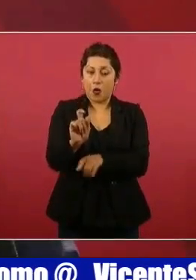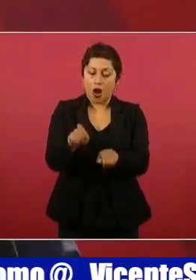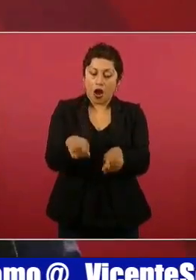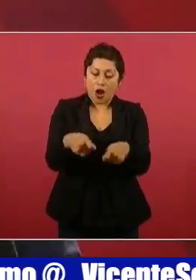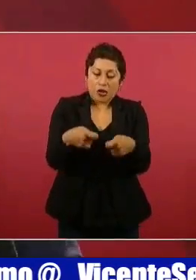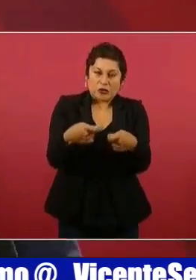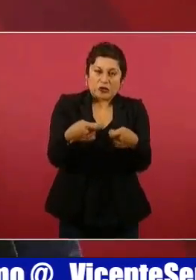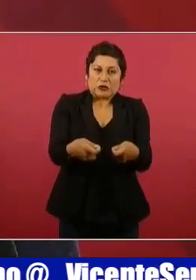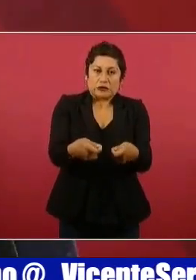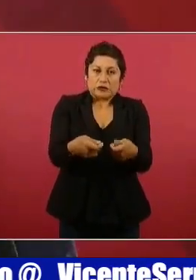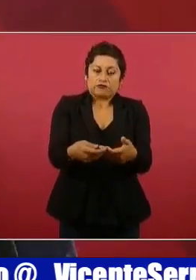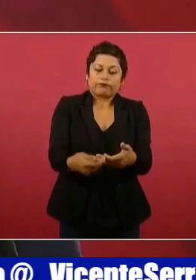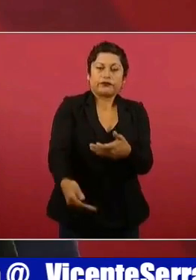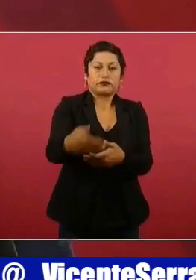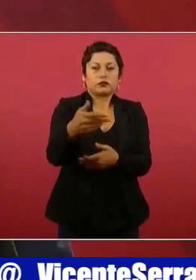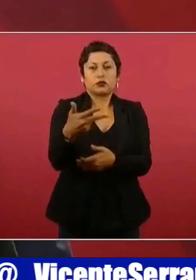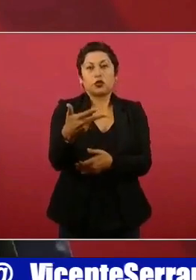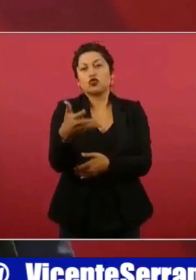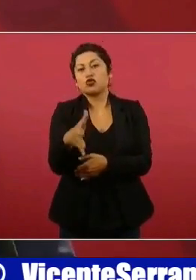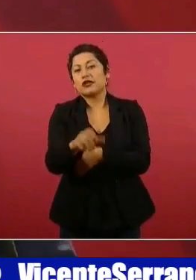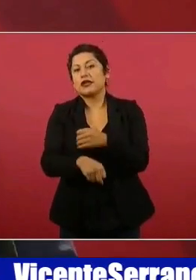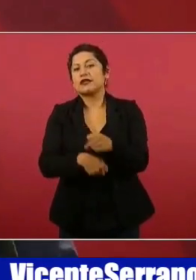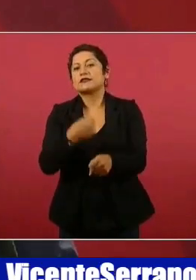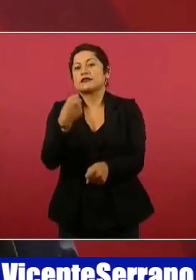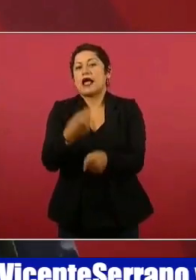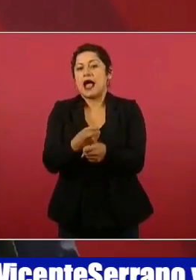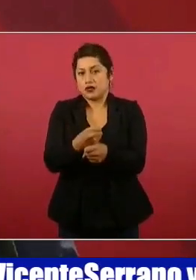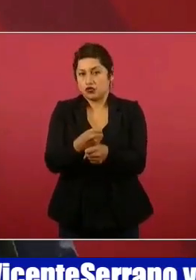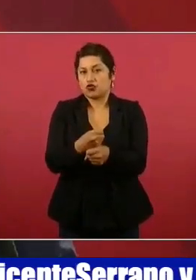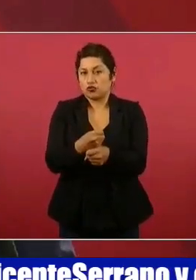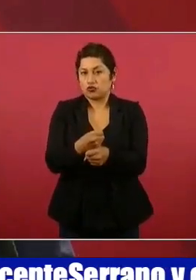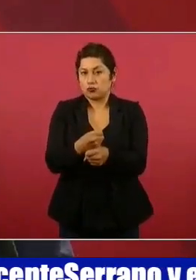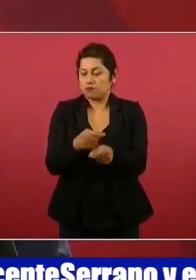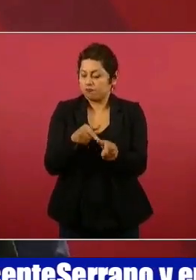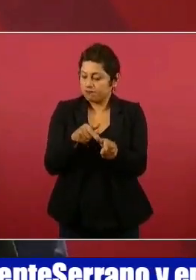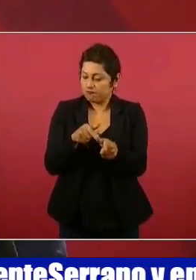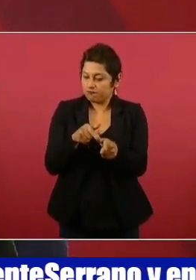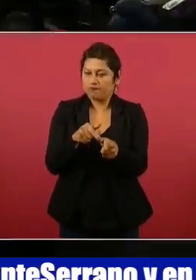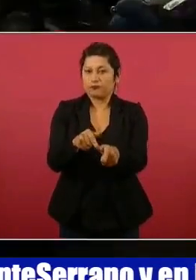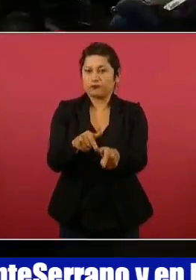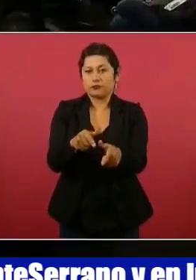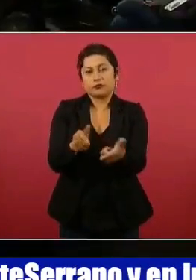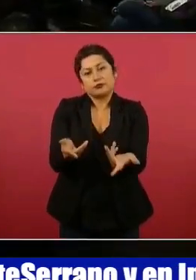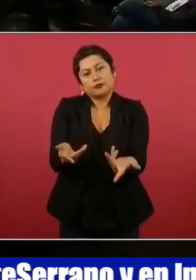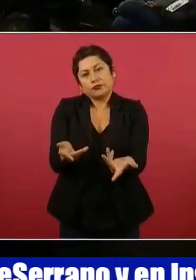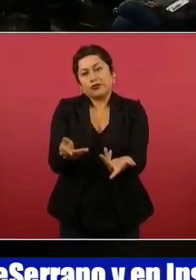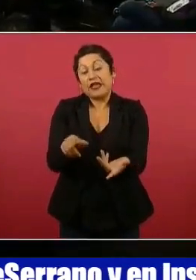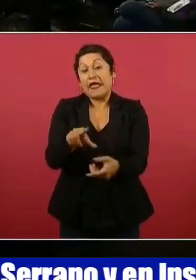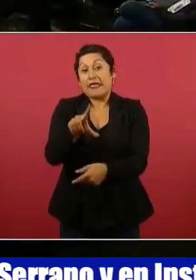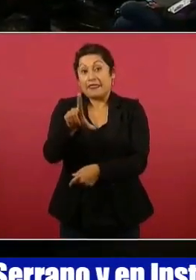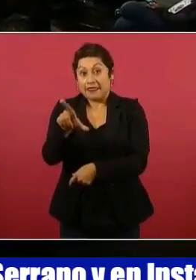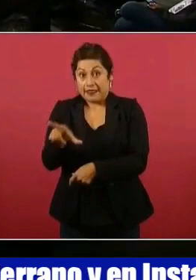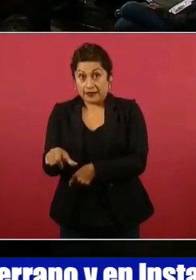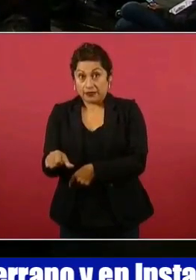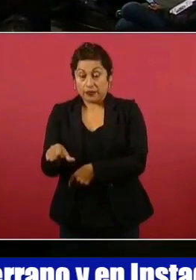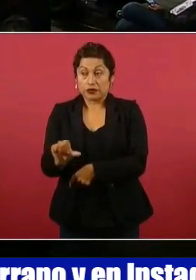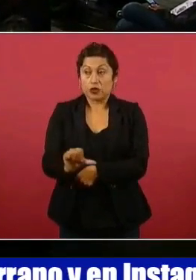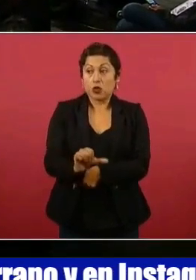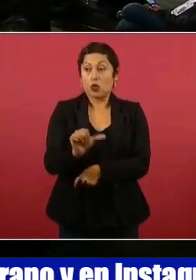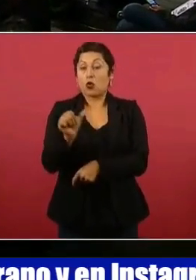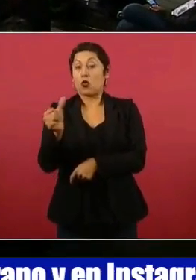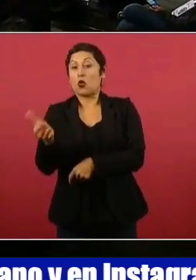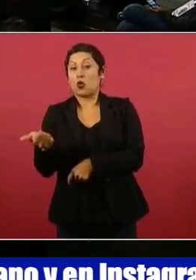tanto de la capital como de los estados. Decenas de reporteros han dado su salto a la fama en este sexenio a partir de su asistencia pertinaz a la